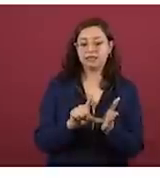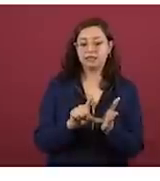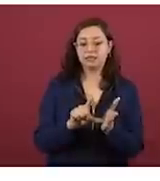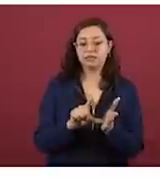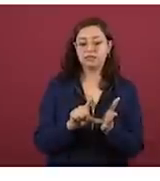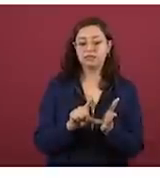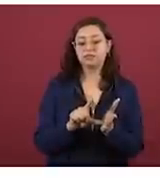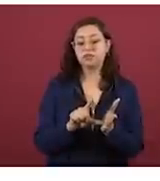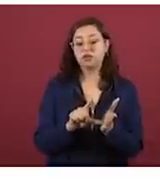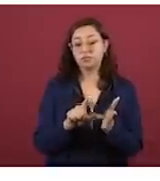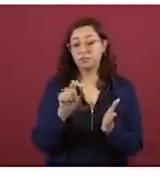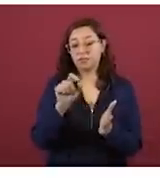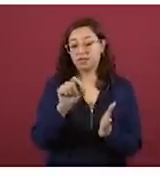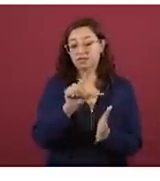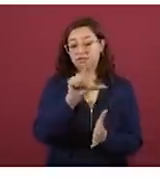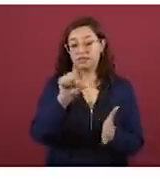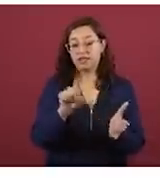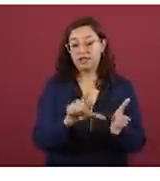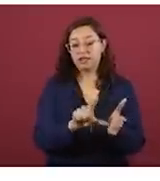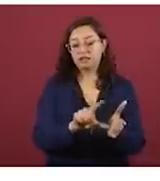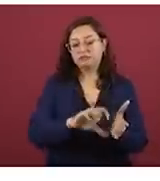pone en la bolsa